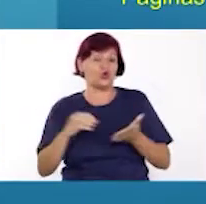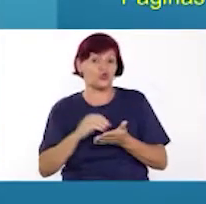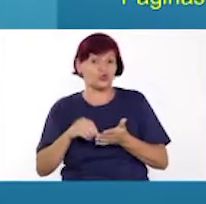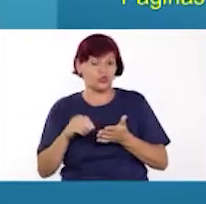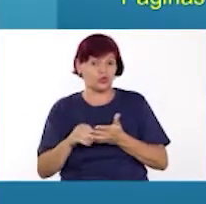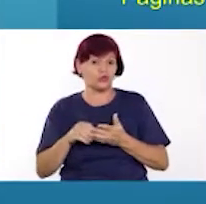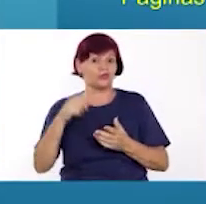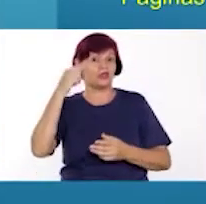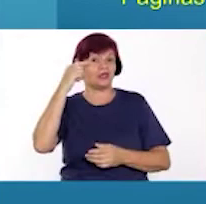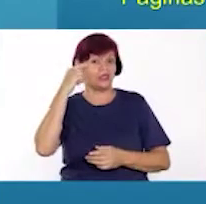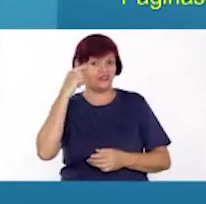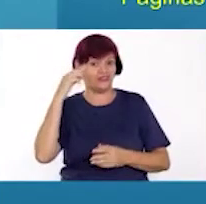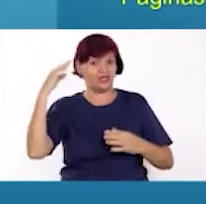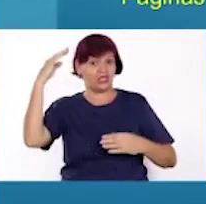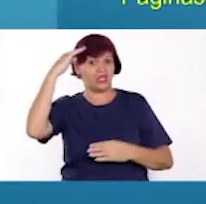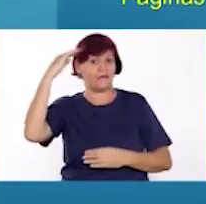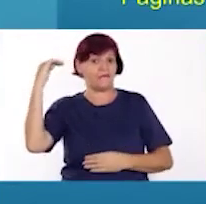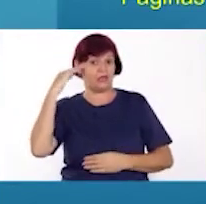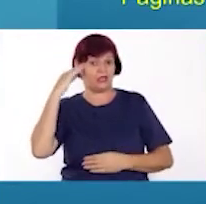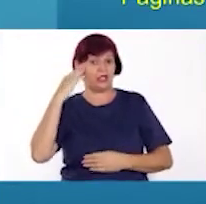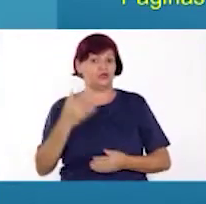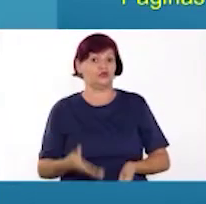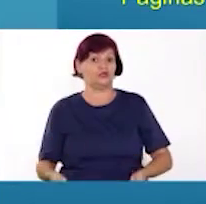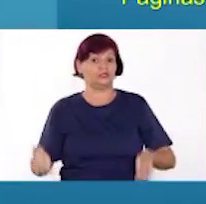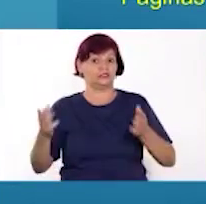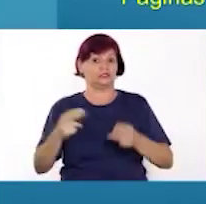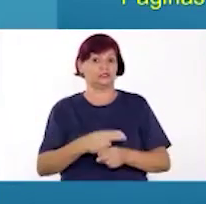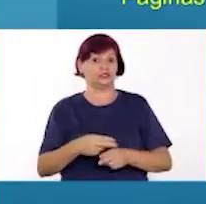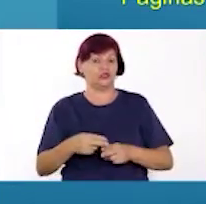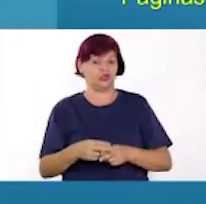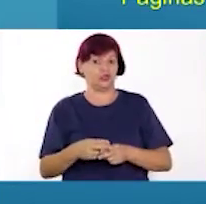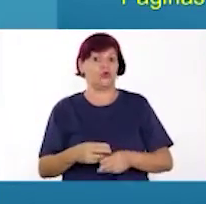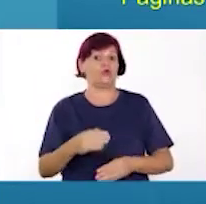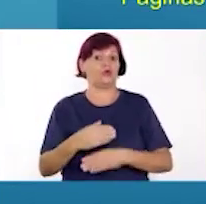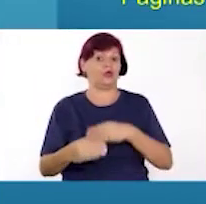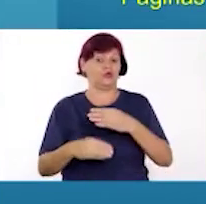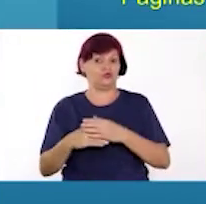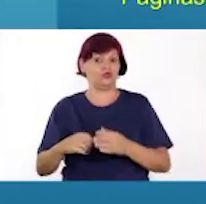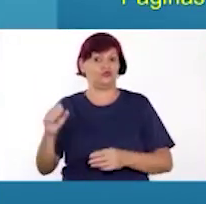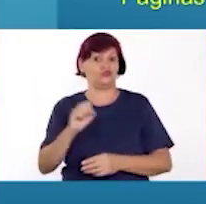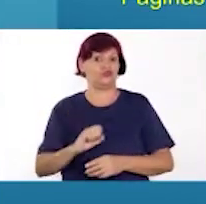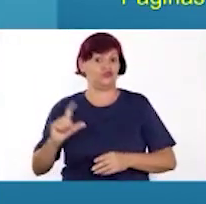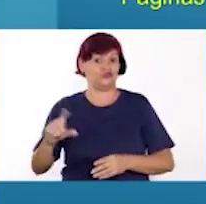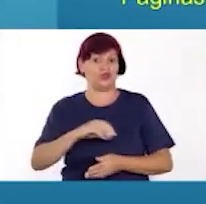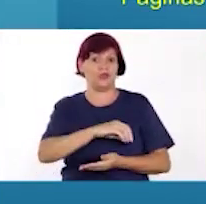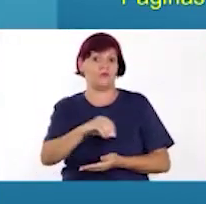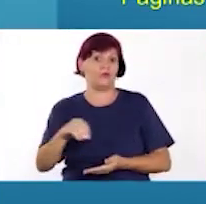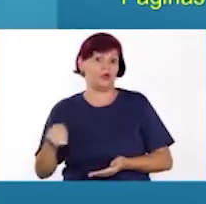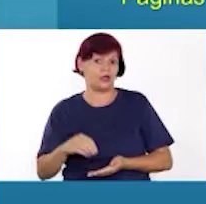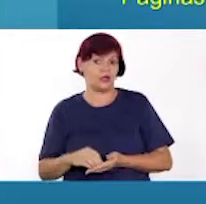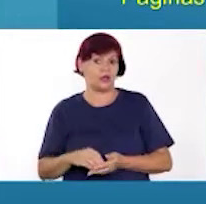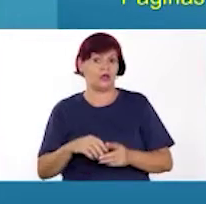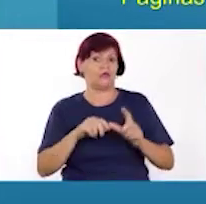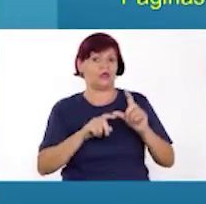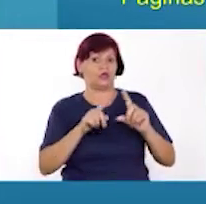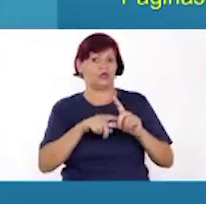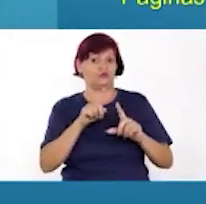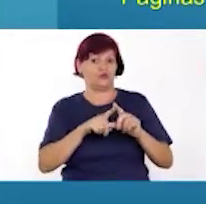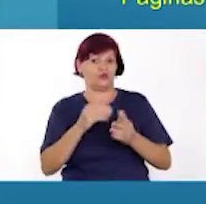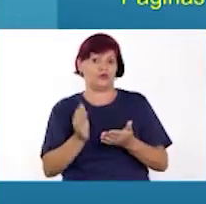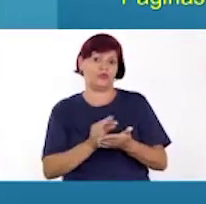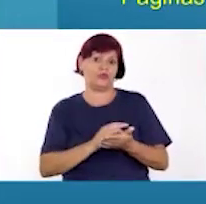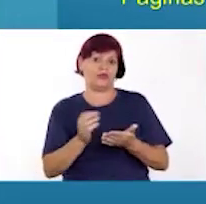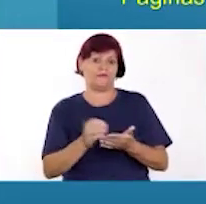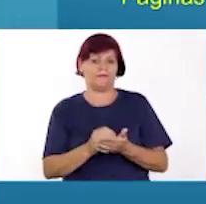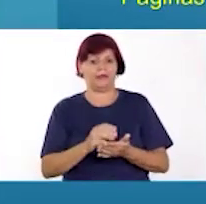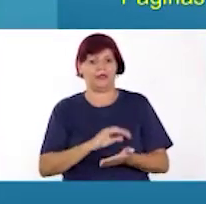Vietnam, su evolución histórica, la construcción del socialismo en el área. Estos contenidos están en la página 39 a la